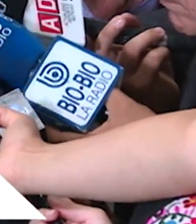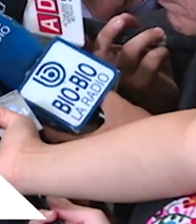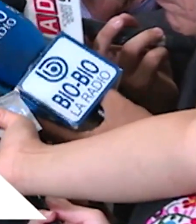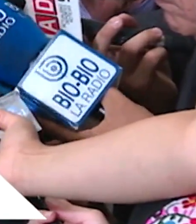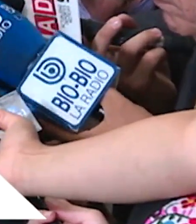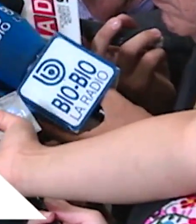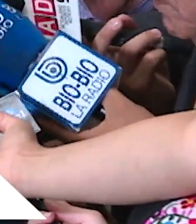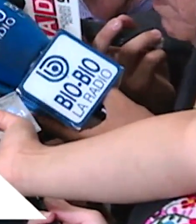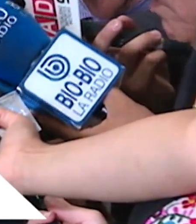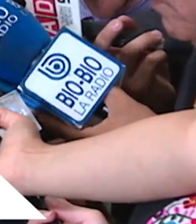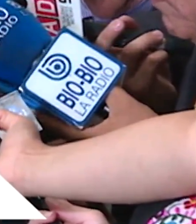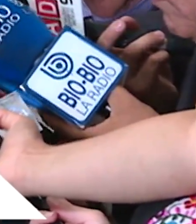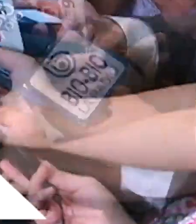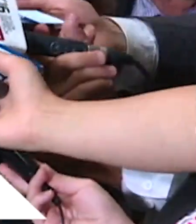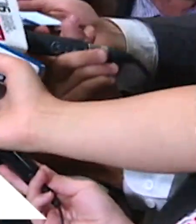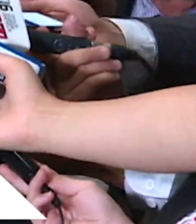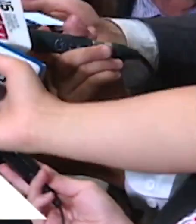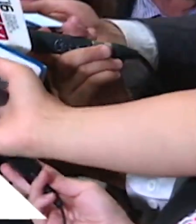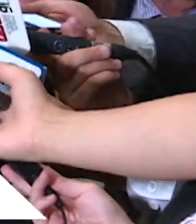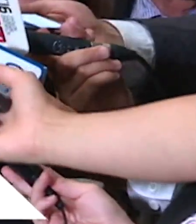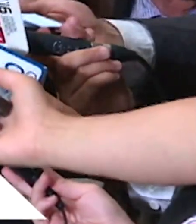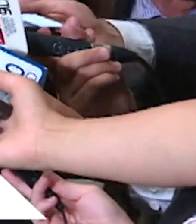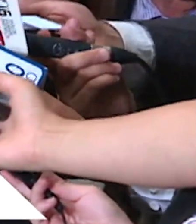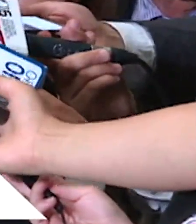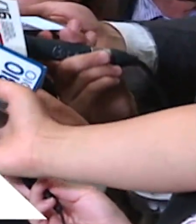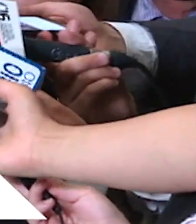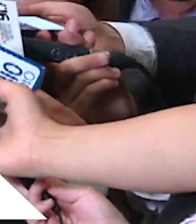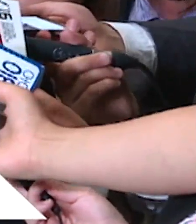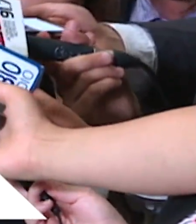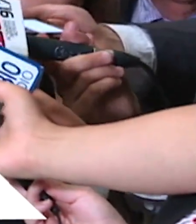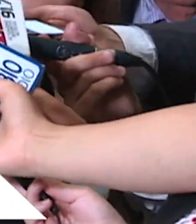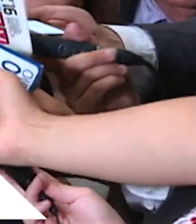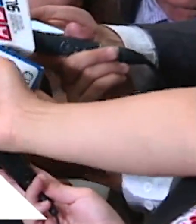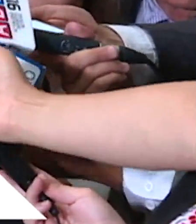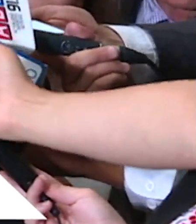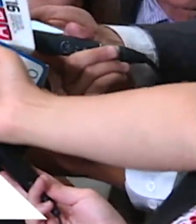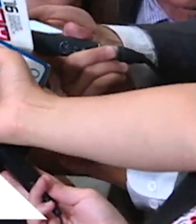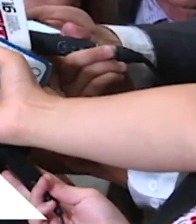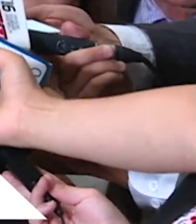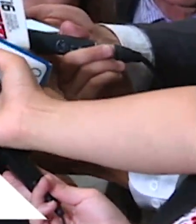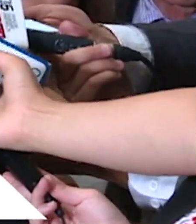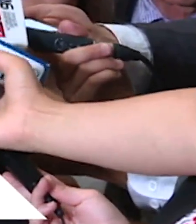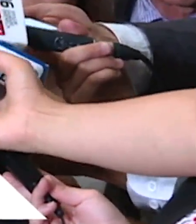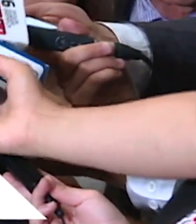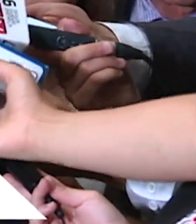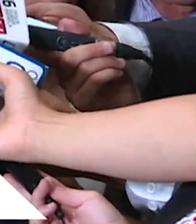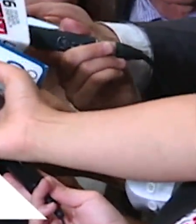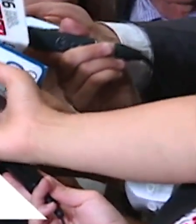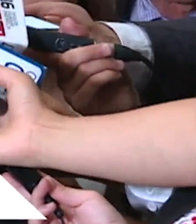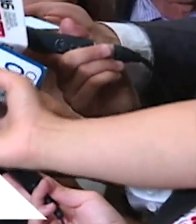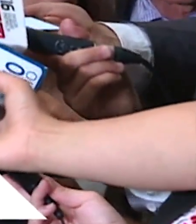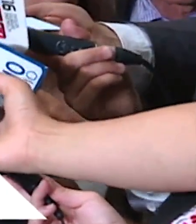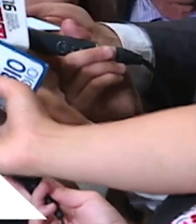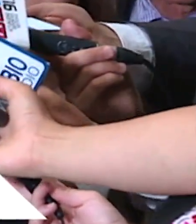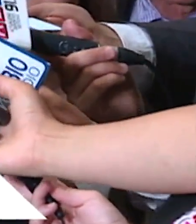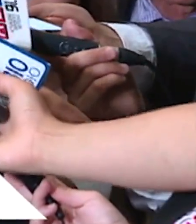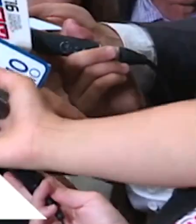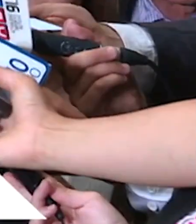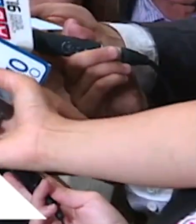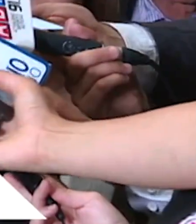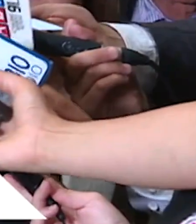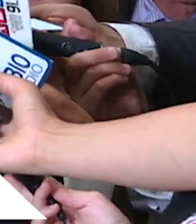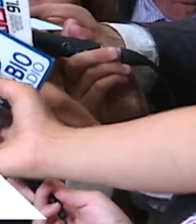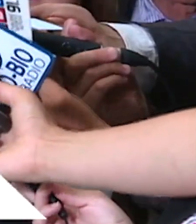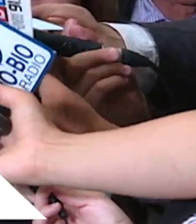momentos complejos como los que estamos viviendo hablar de que el estado de derecho está en peligro algo muy serio Ah desde luego no es